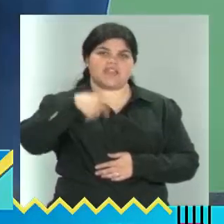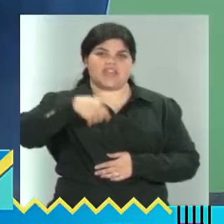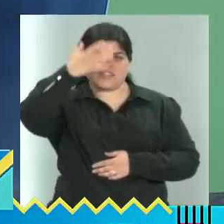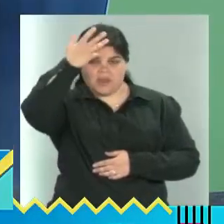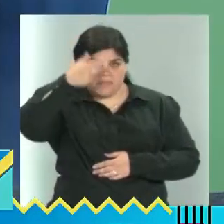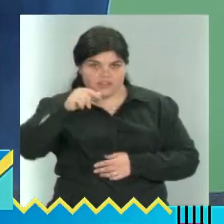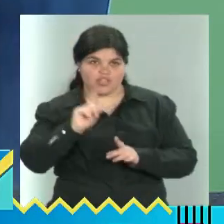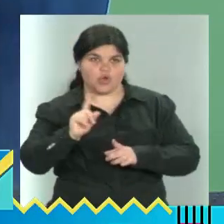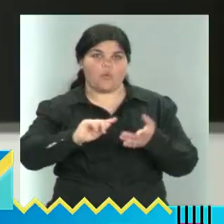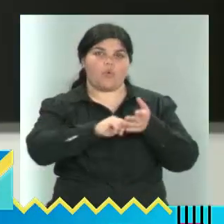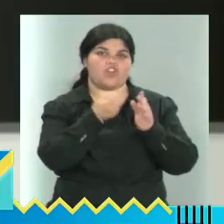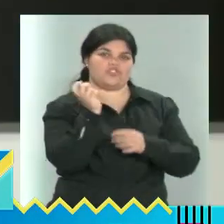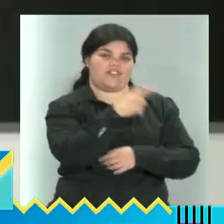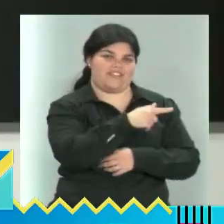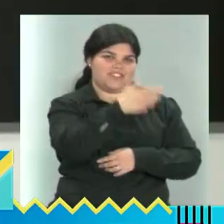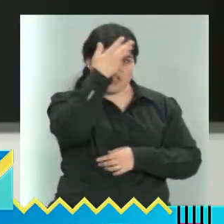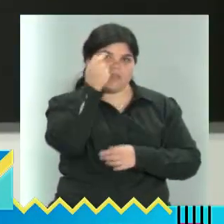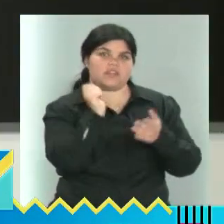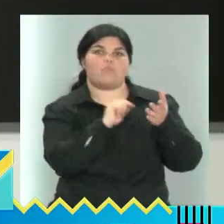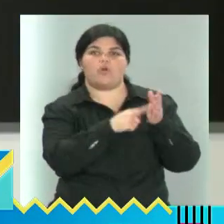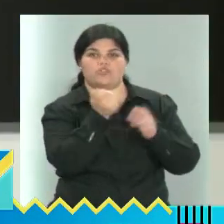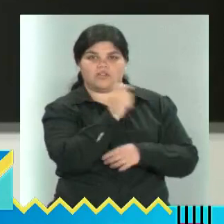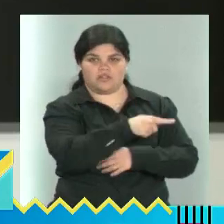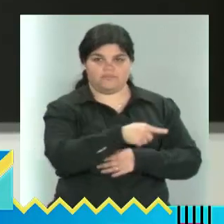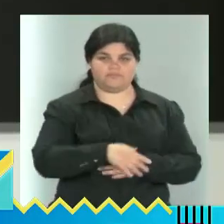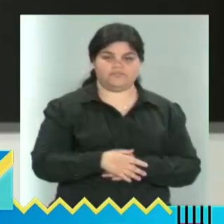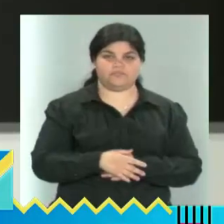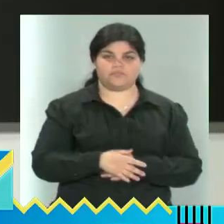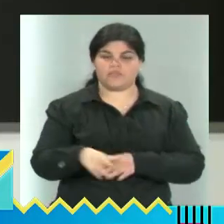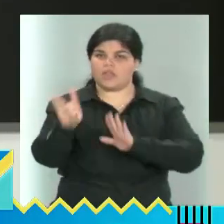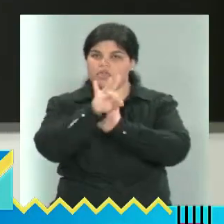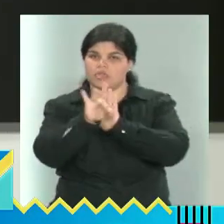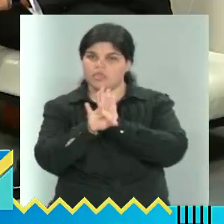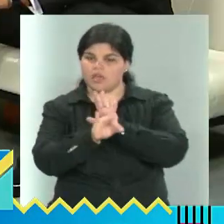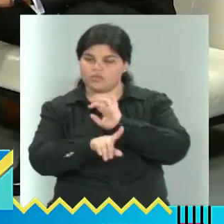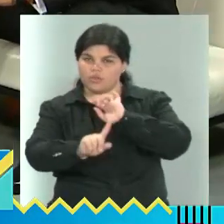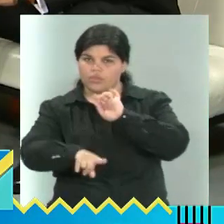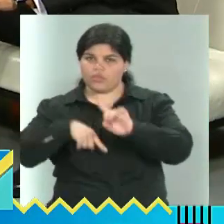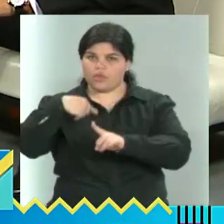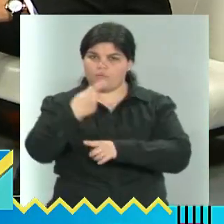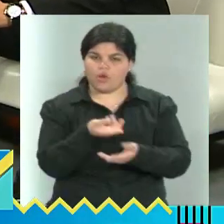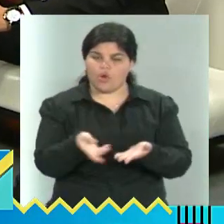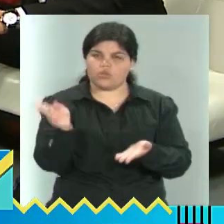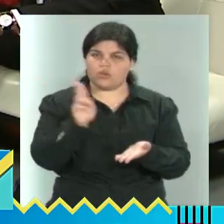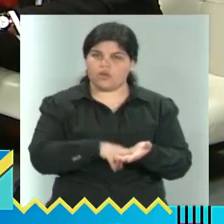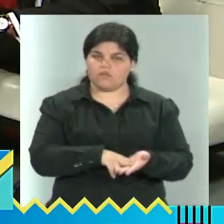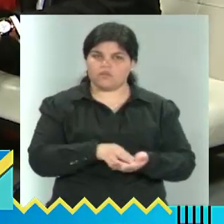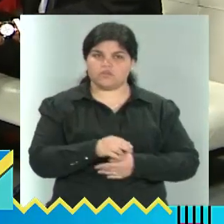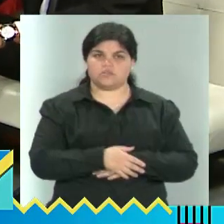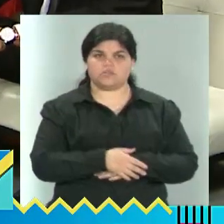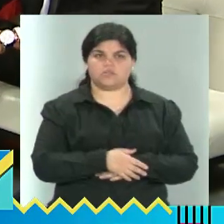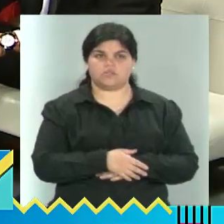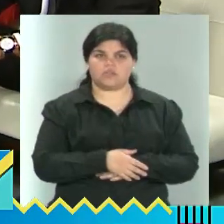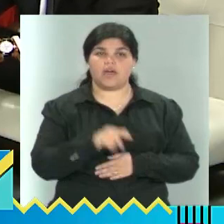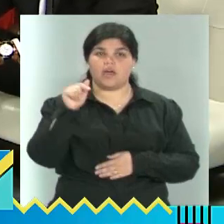por las dudas. jurisdicción de Buenos Aires. Bien, perfecto. Con respecto a esos datos vamos a volver, pero quería quedarme con lo que nos habías contado vos, Fernando, en el bloque